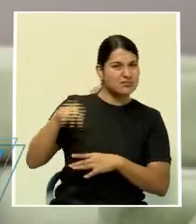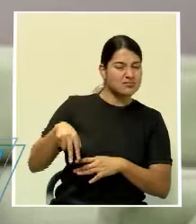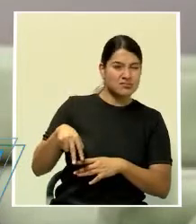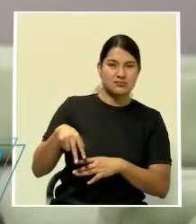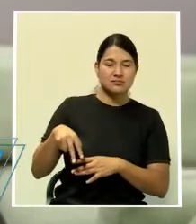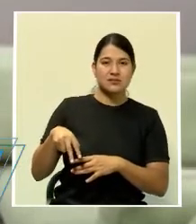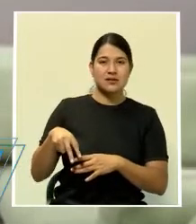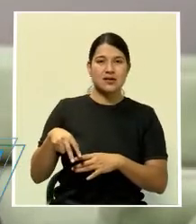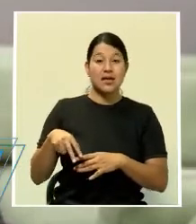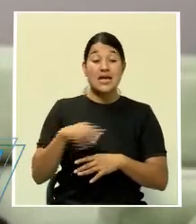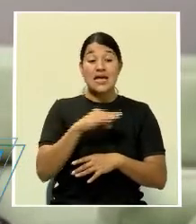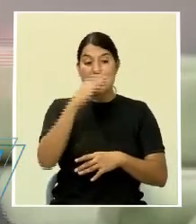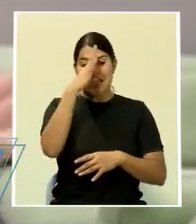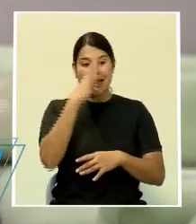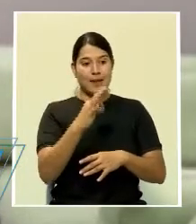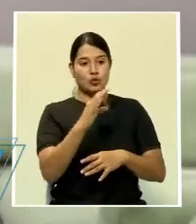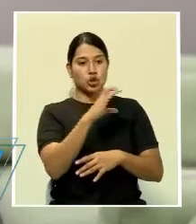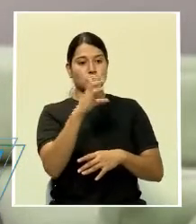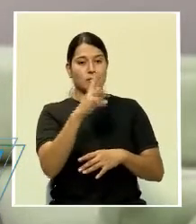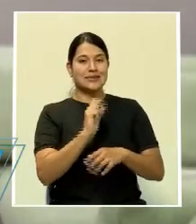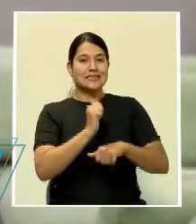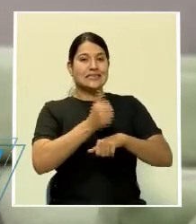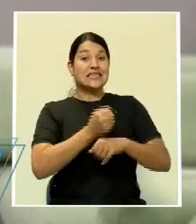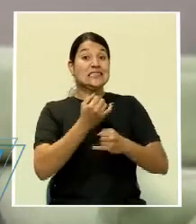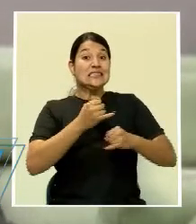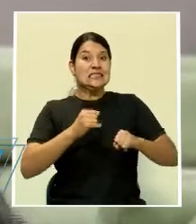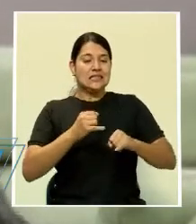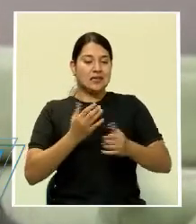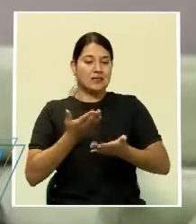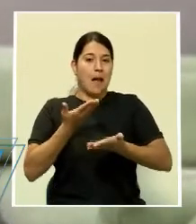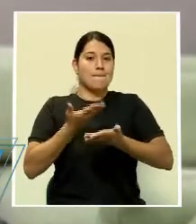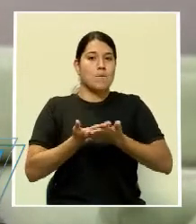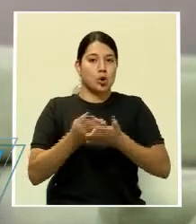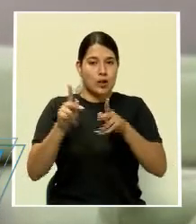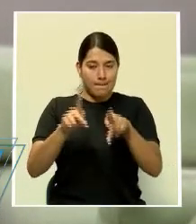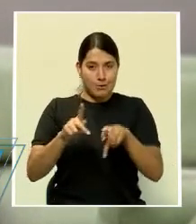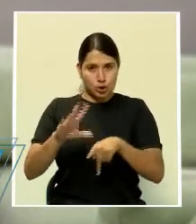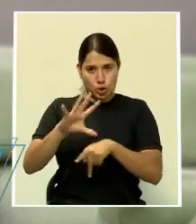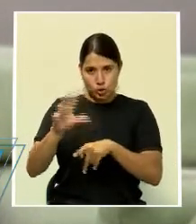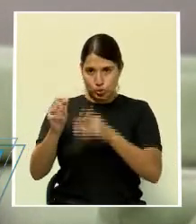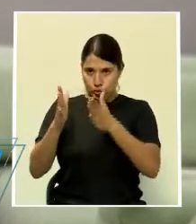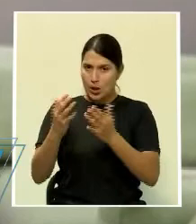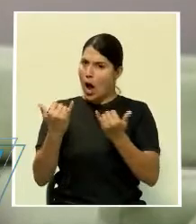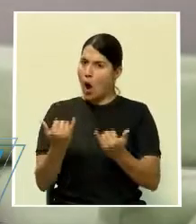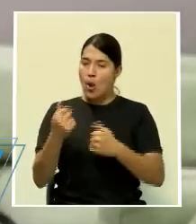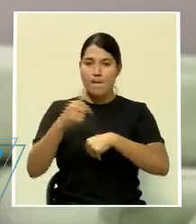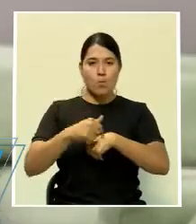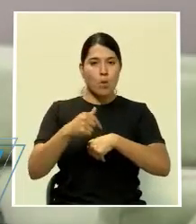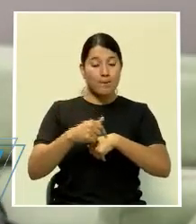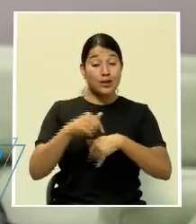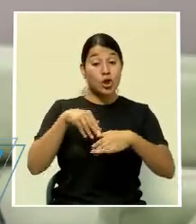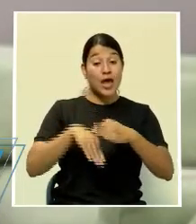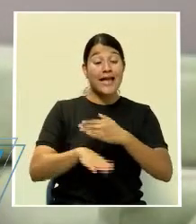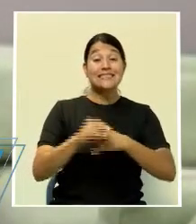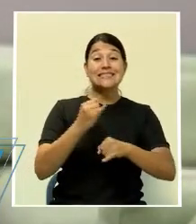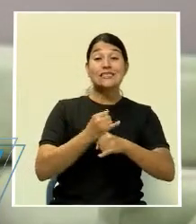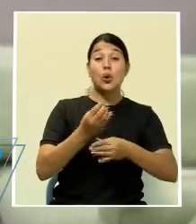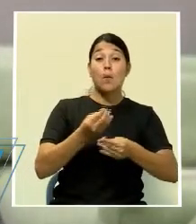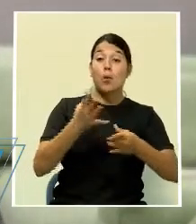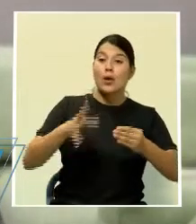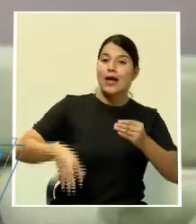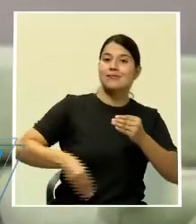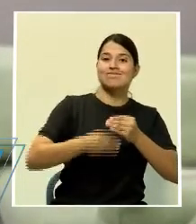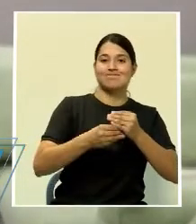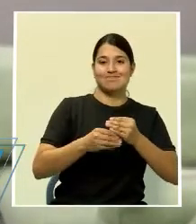construcción de nuestra nación, y es momento de que nosotros lo visibilicemos dentro de las instituciones públicas y